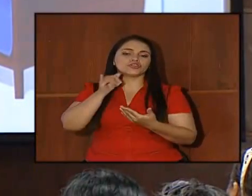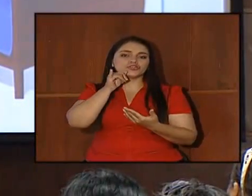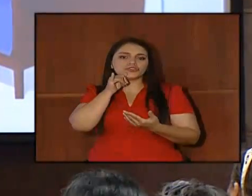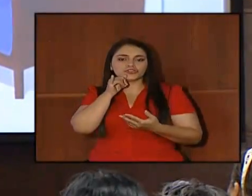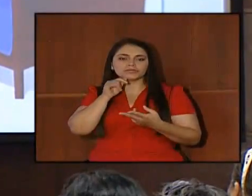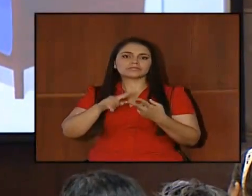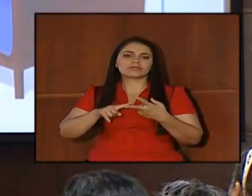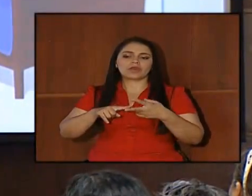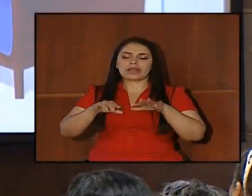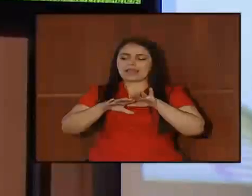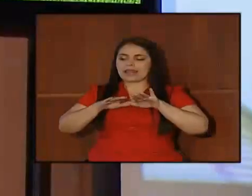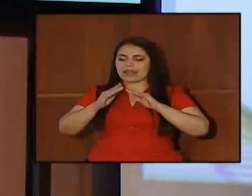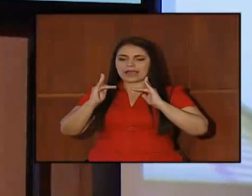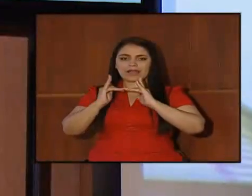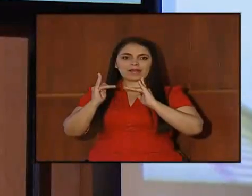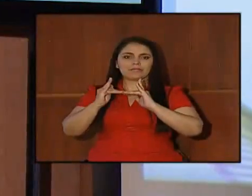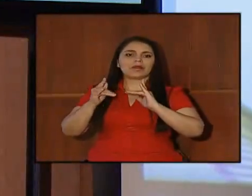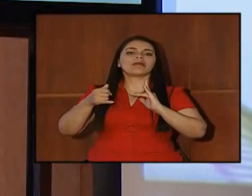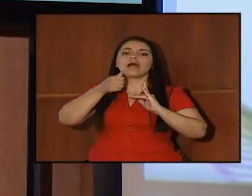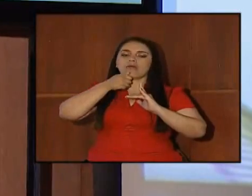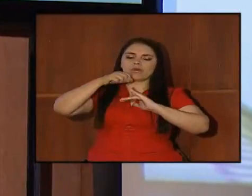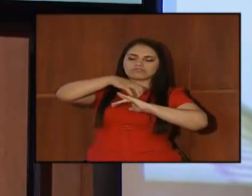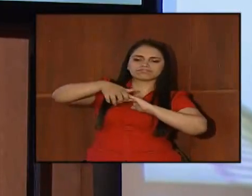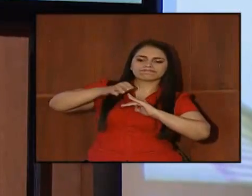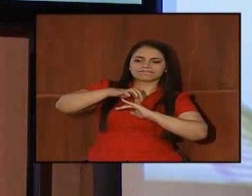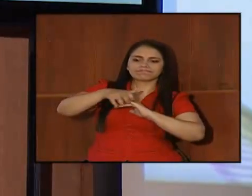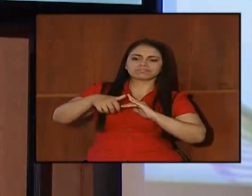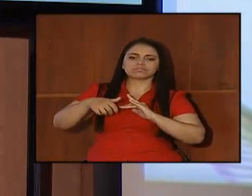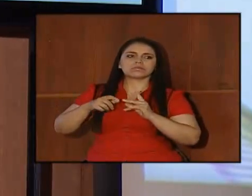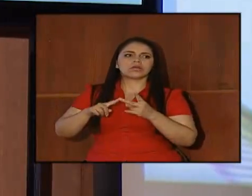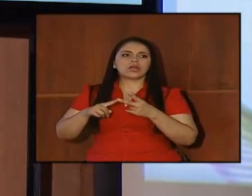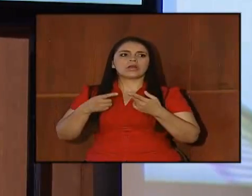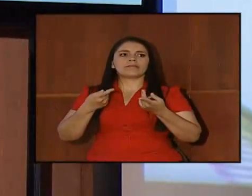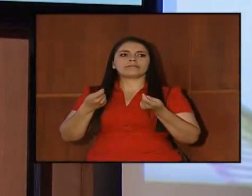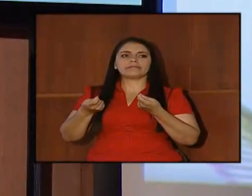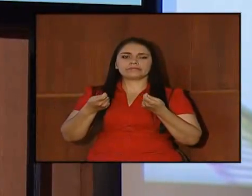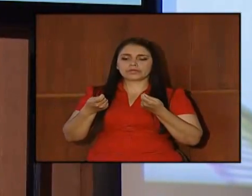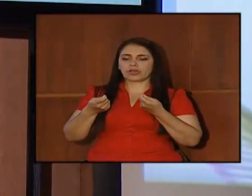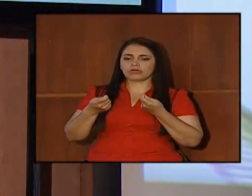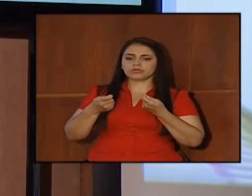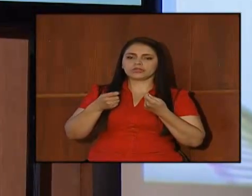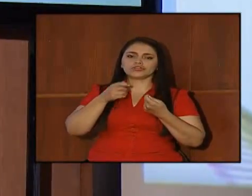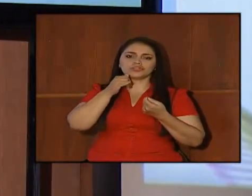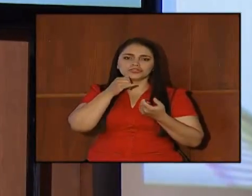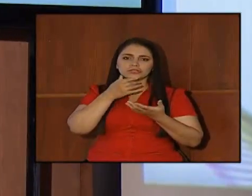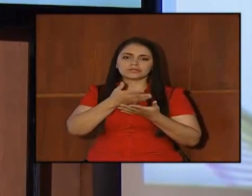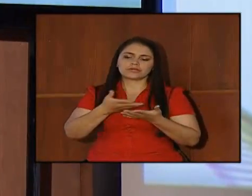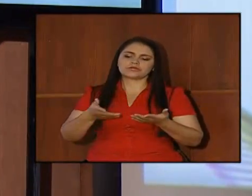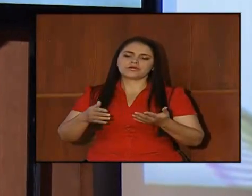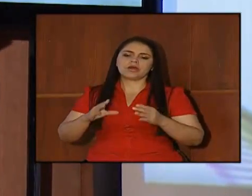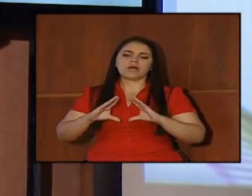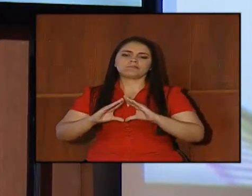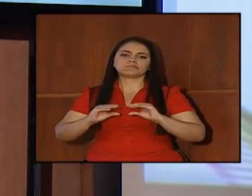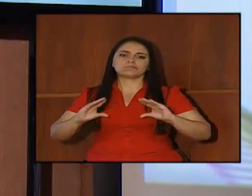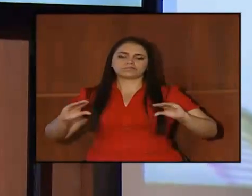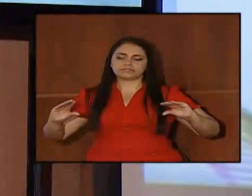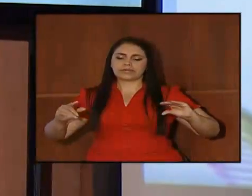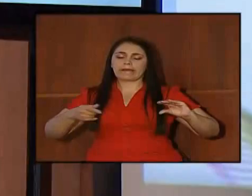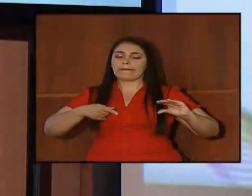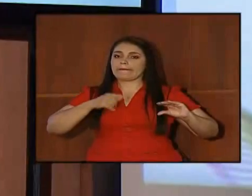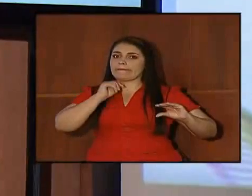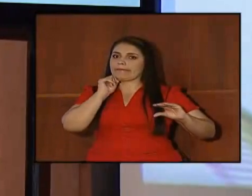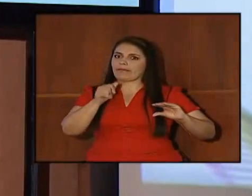está bañando en cama o si no tiene control de la orina y está orinando en pañal, pues puede mojar el colchón, entonces en ese caso es